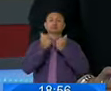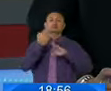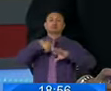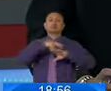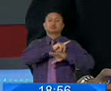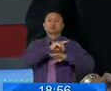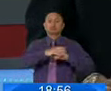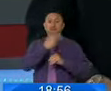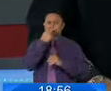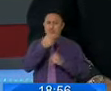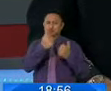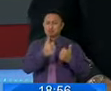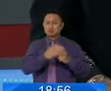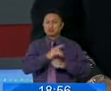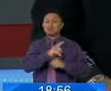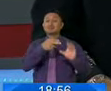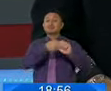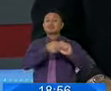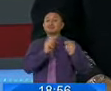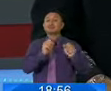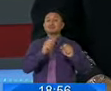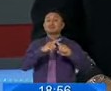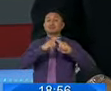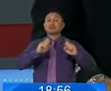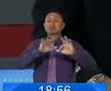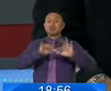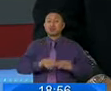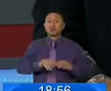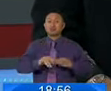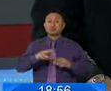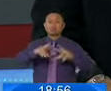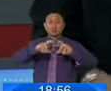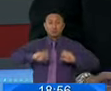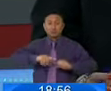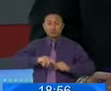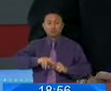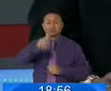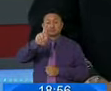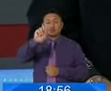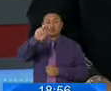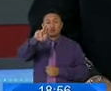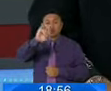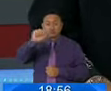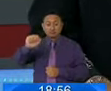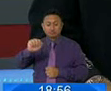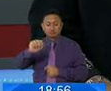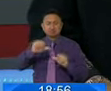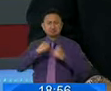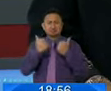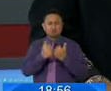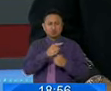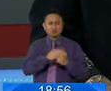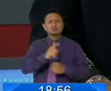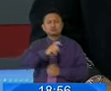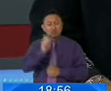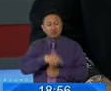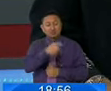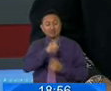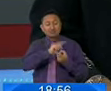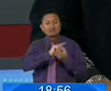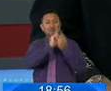se ve con buenos ojos la salida del exsecretario de Inteligencia, Romy Vallejo. Legisladores afirman que es necesaria